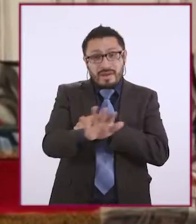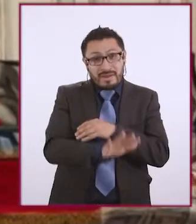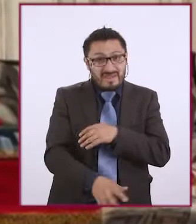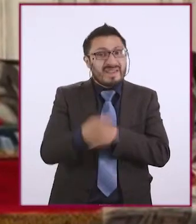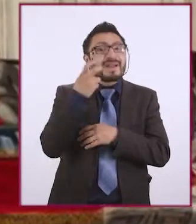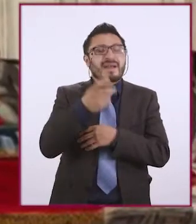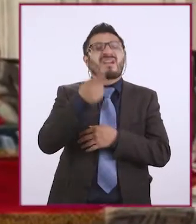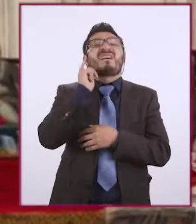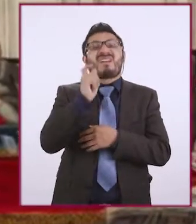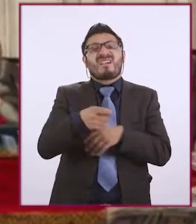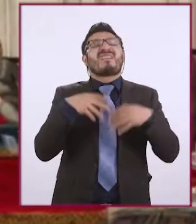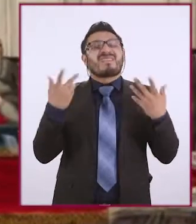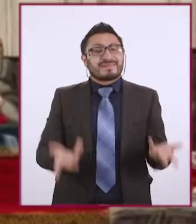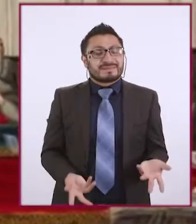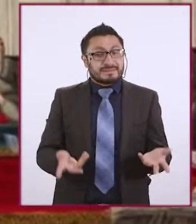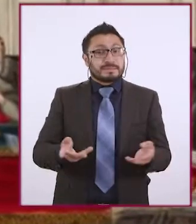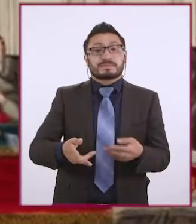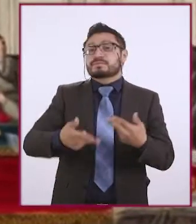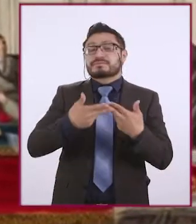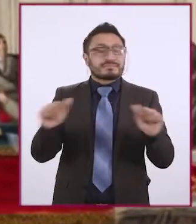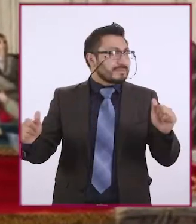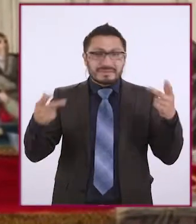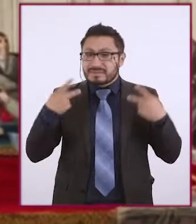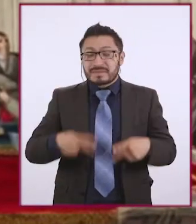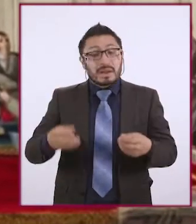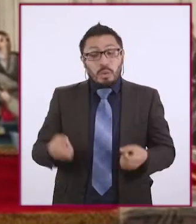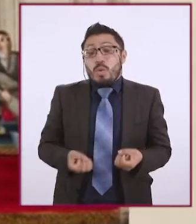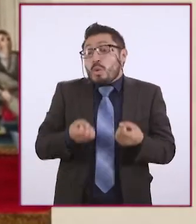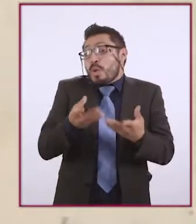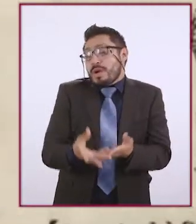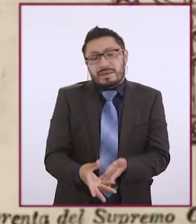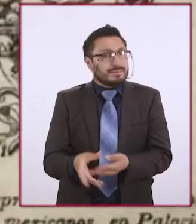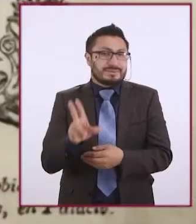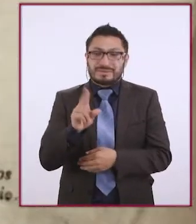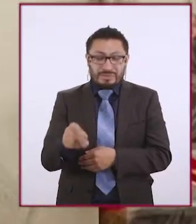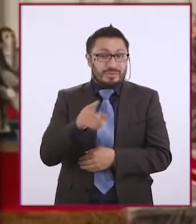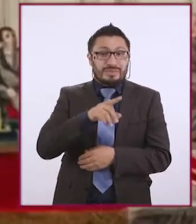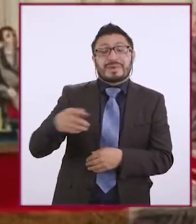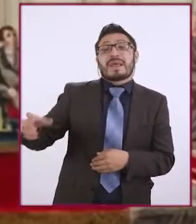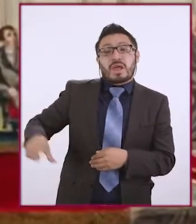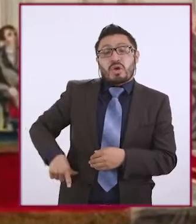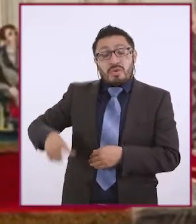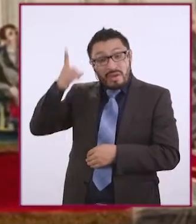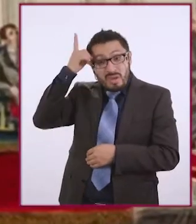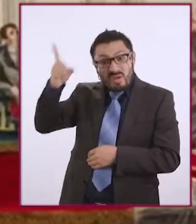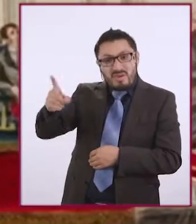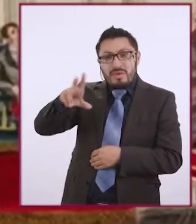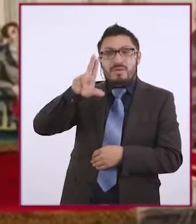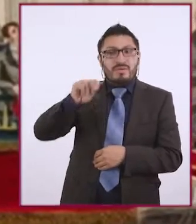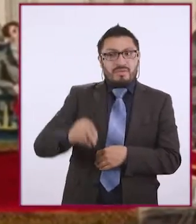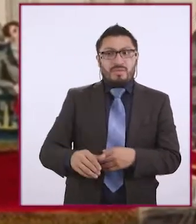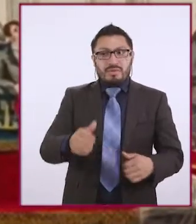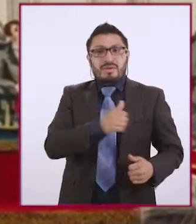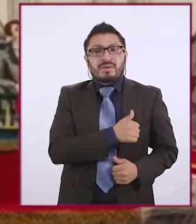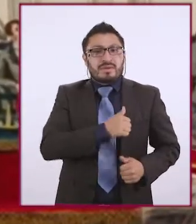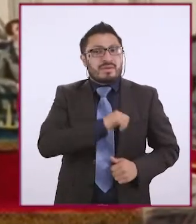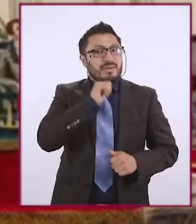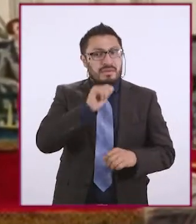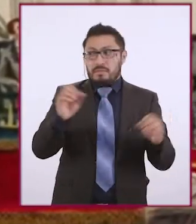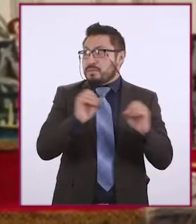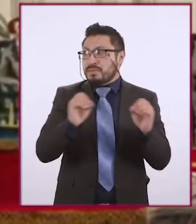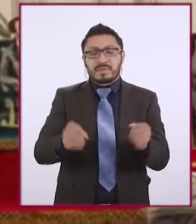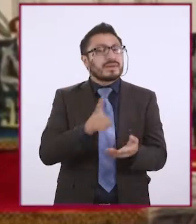Esto quiere decir que nadie nos los otorga, pues no le pertenecen al Estado o a ninguna autoridad. Los